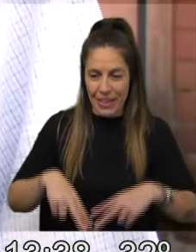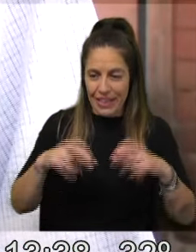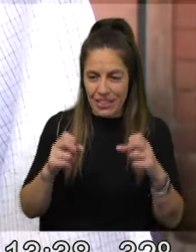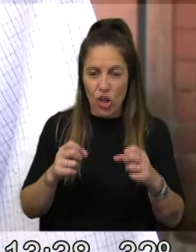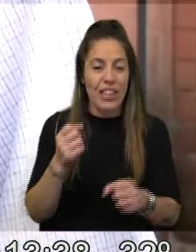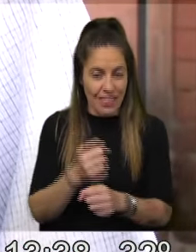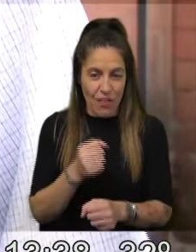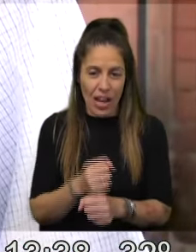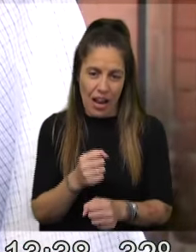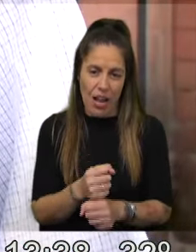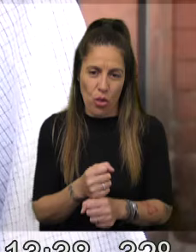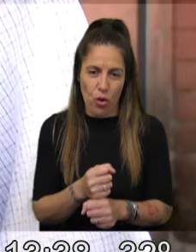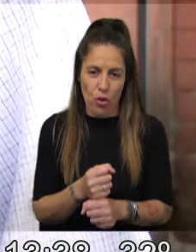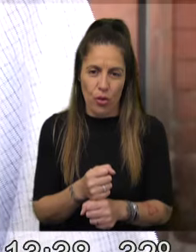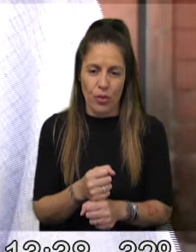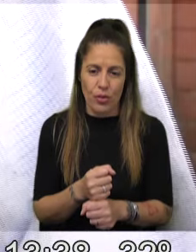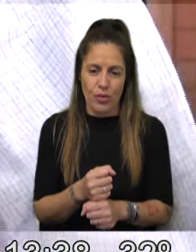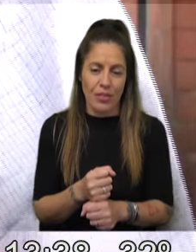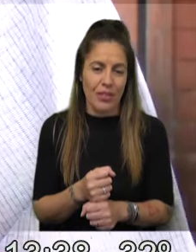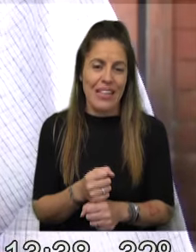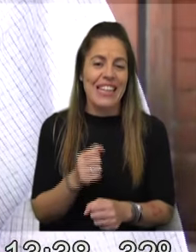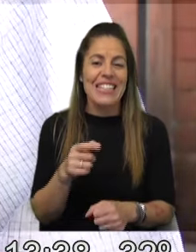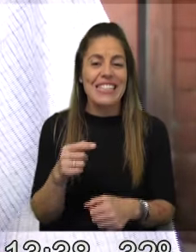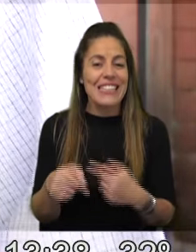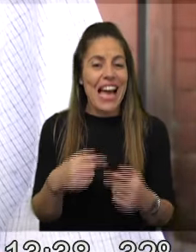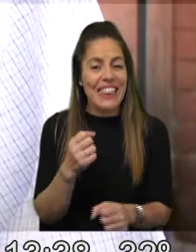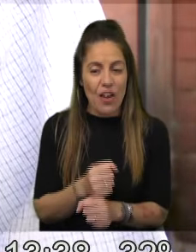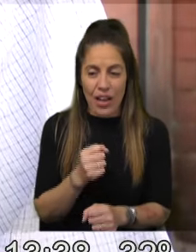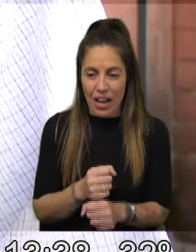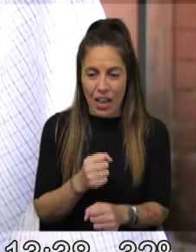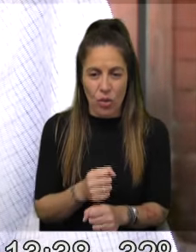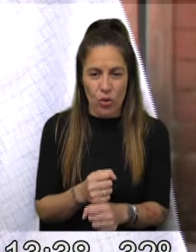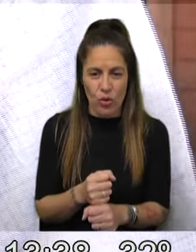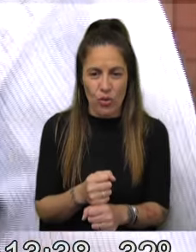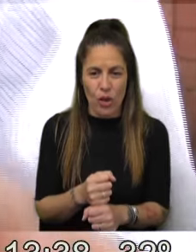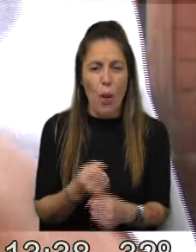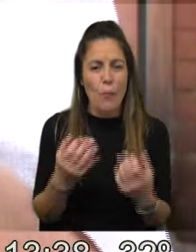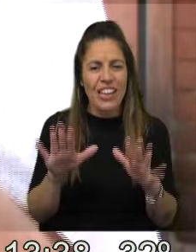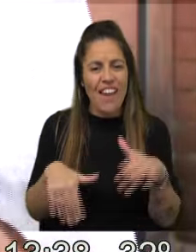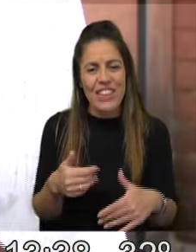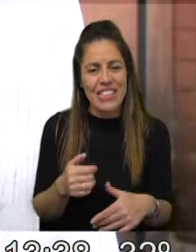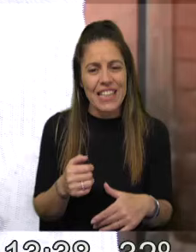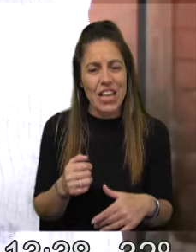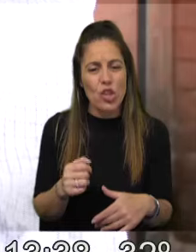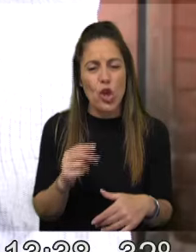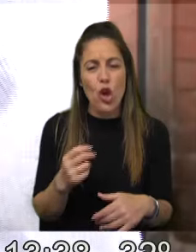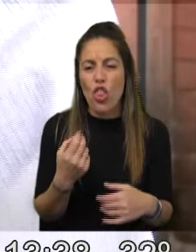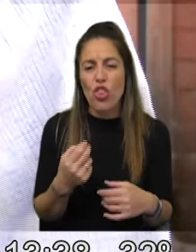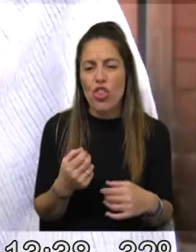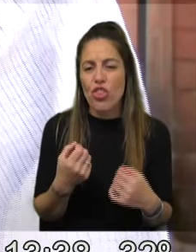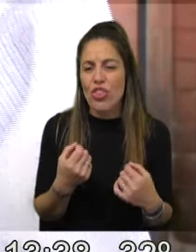que ha trabajado y se ha trabajado, porque a veces no lo dejan claro,